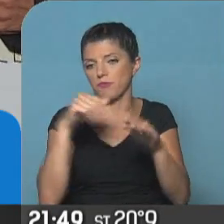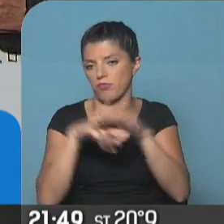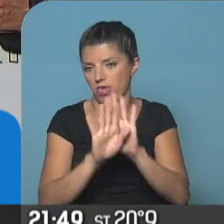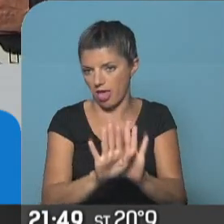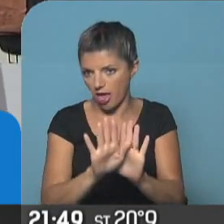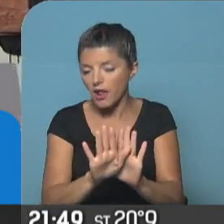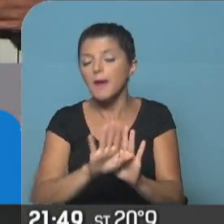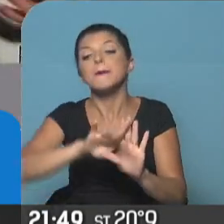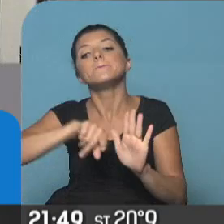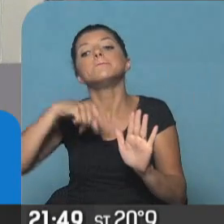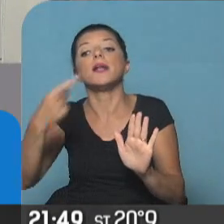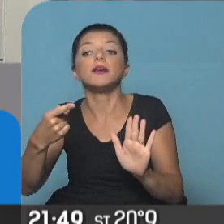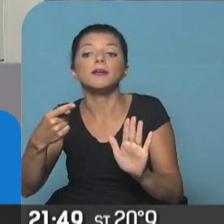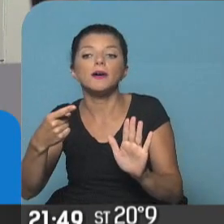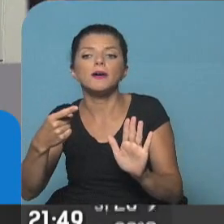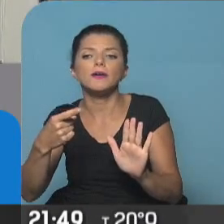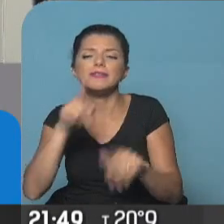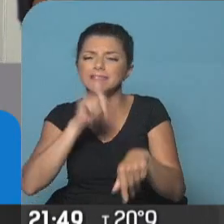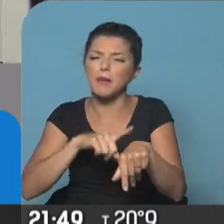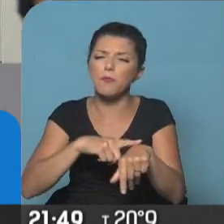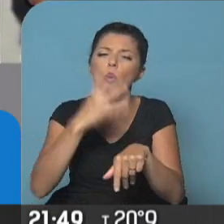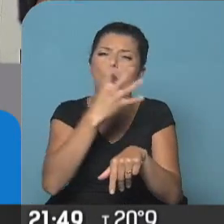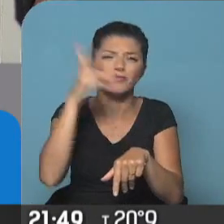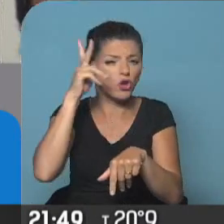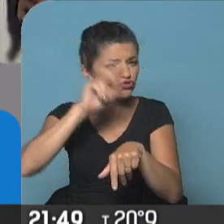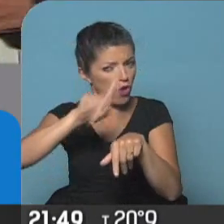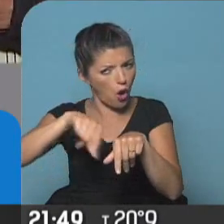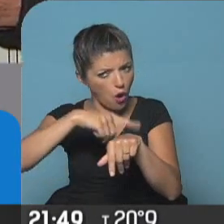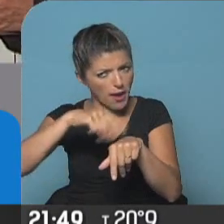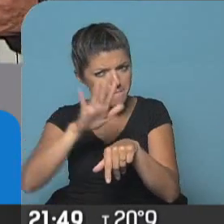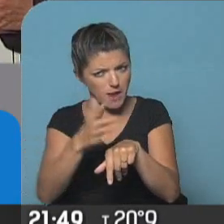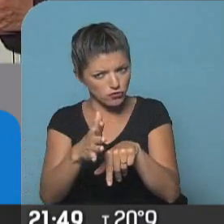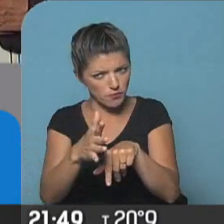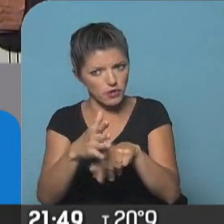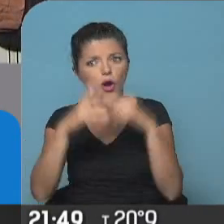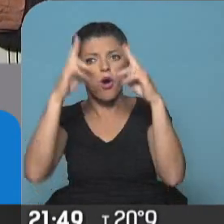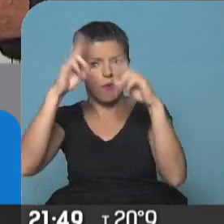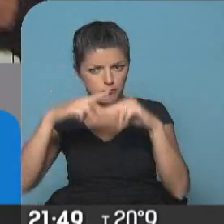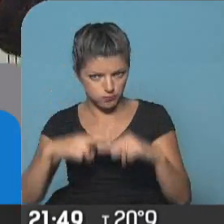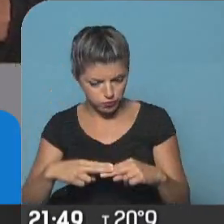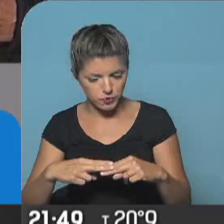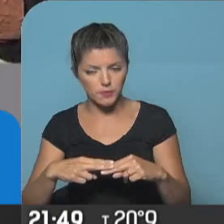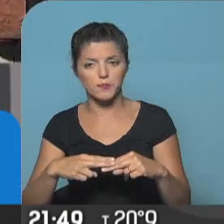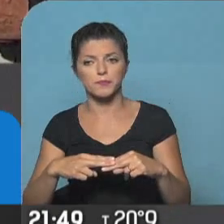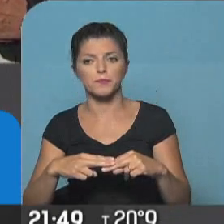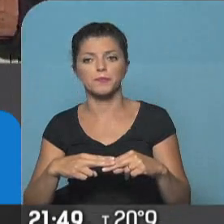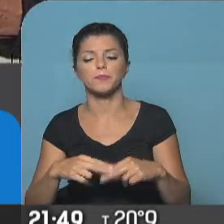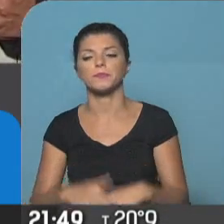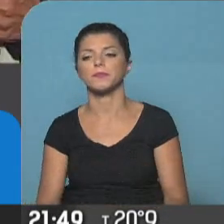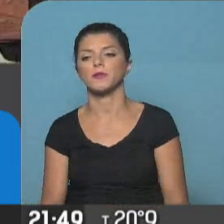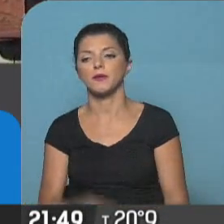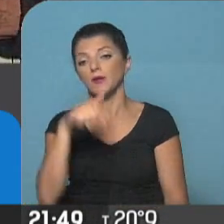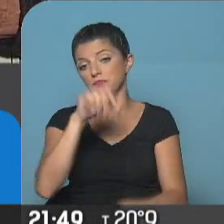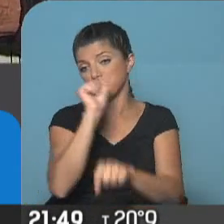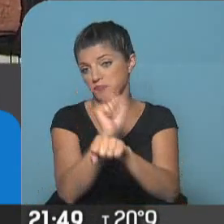bueno, mañana veremos, serán unas 48 horas, se estima que unas 48 horas que durará este chequeo médico en esta penitenciaría